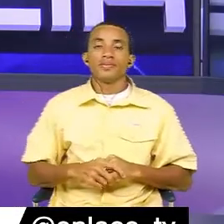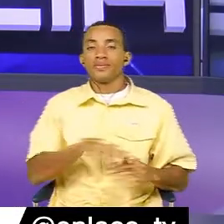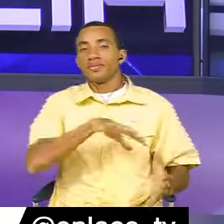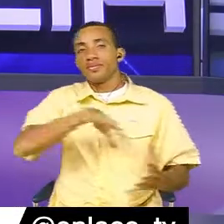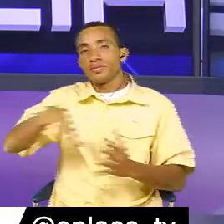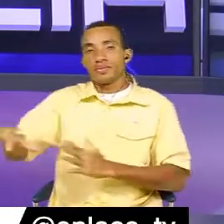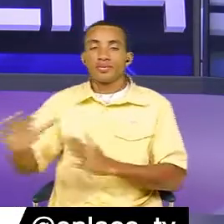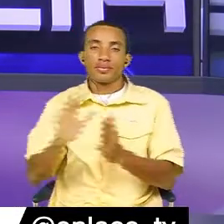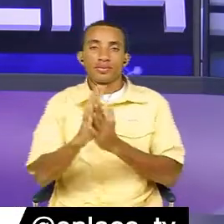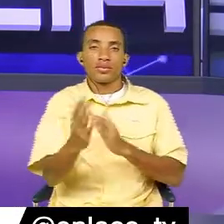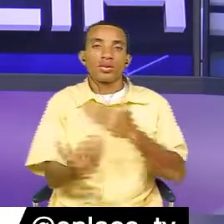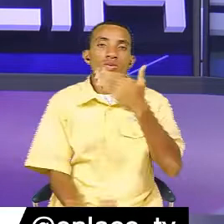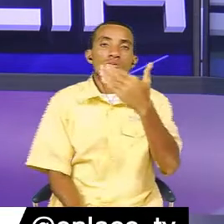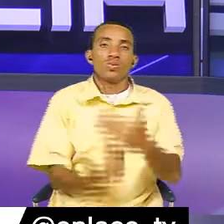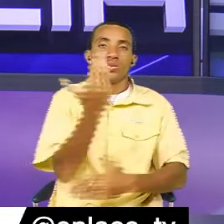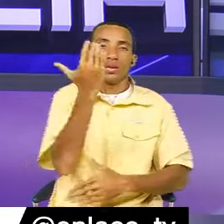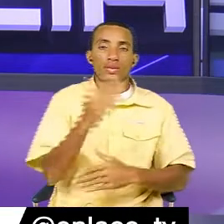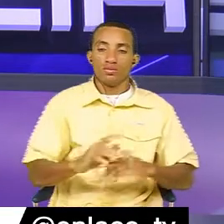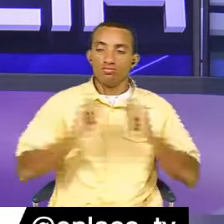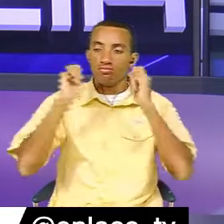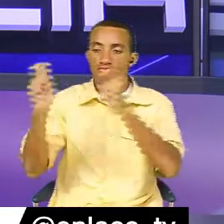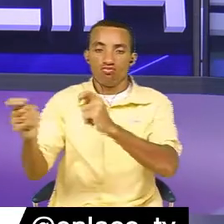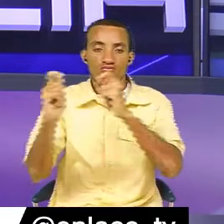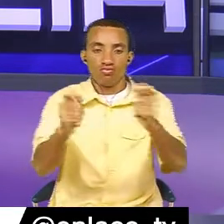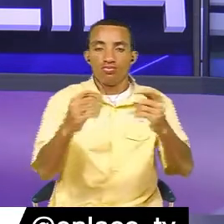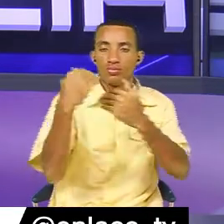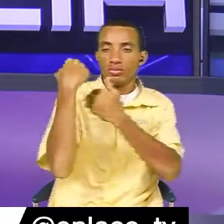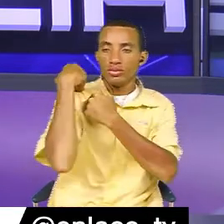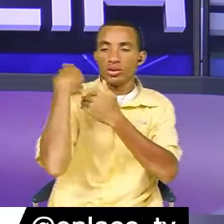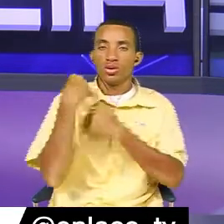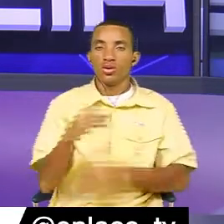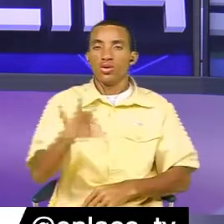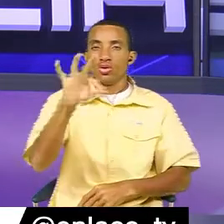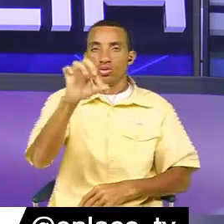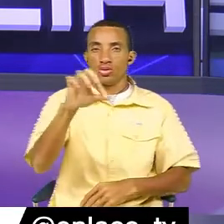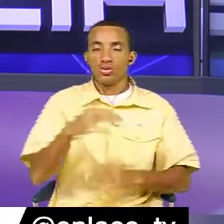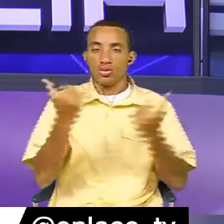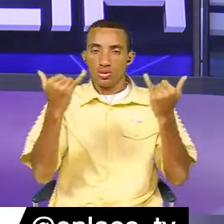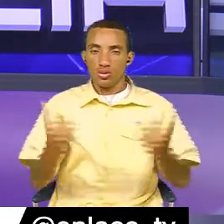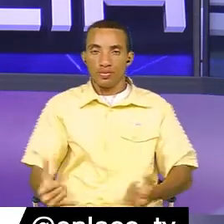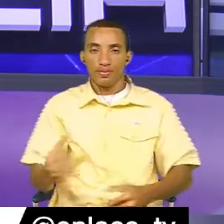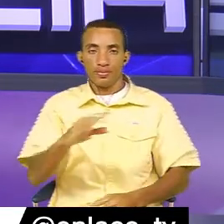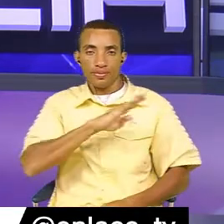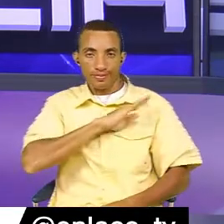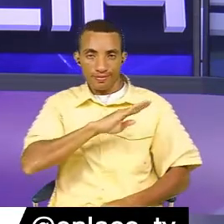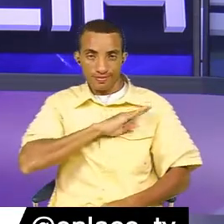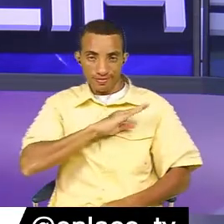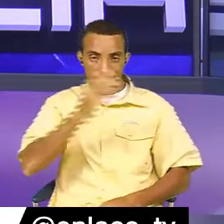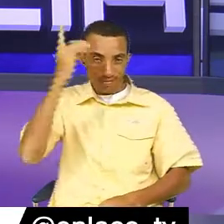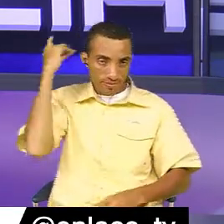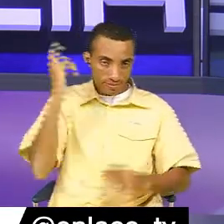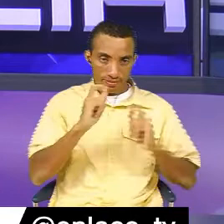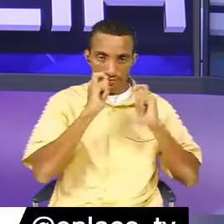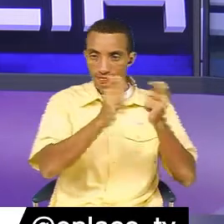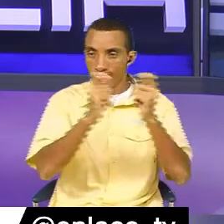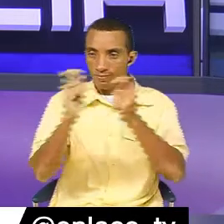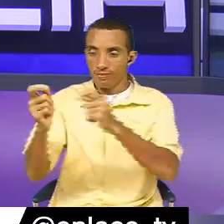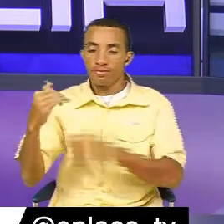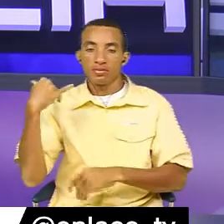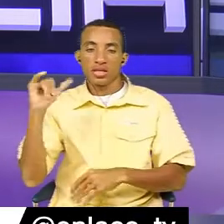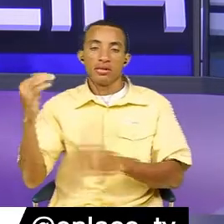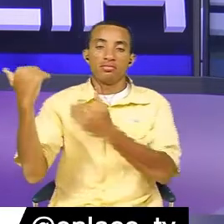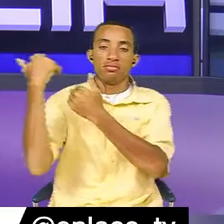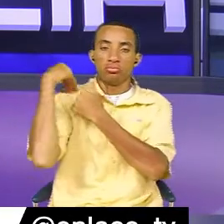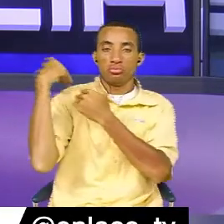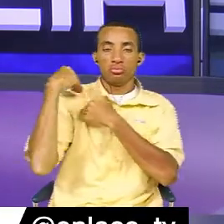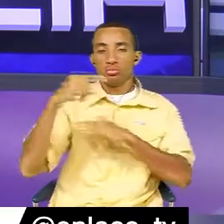nuevos funcionarios de la Alcaldía de Barranca Bermeja. Desde hoy, los colaboradores del mandatario local Darío Echeverri Serrano comenzaron a ejercer sus funciones en cada uno